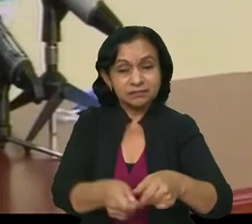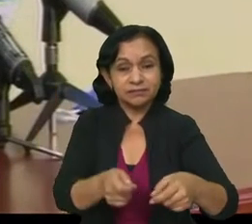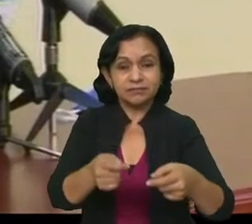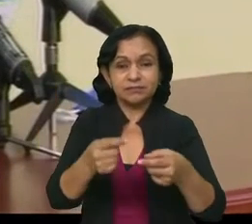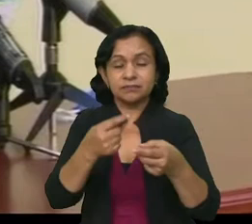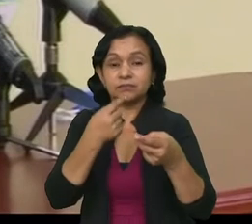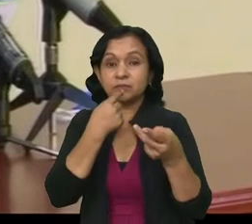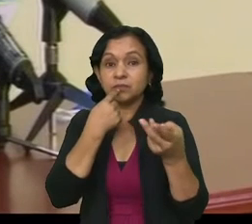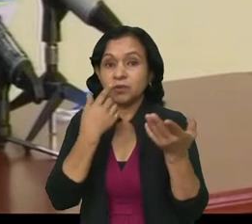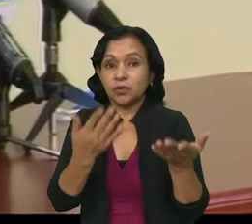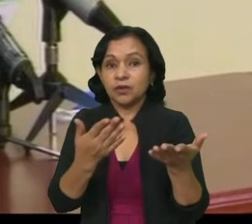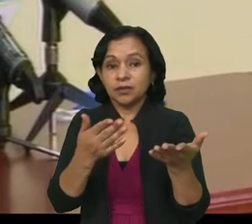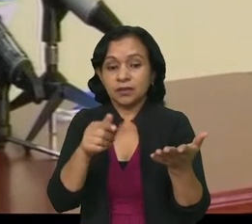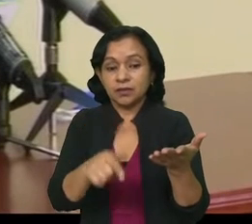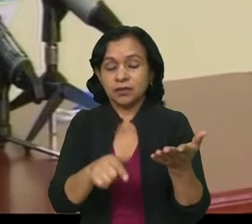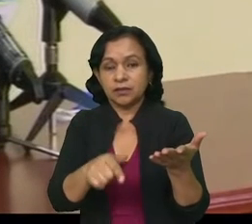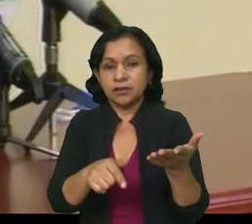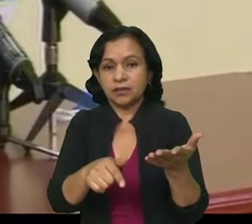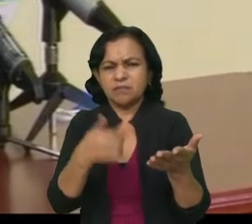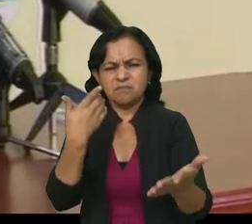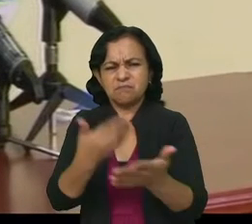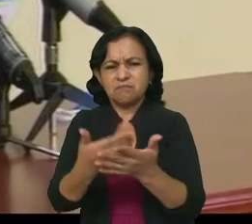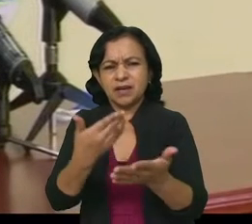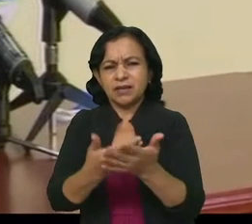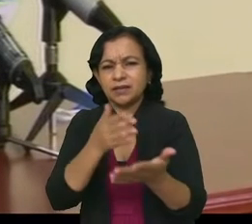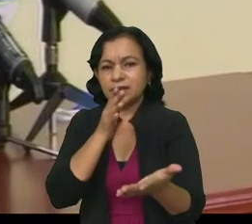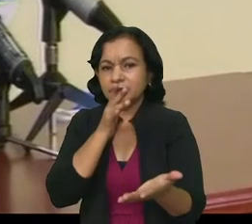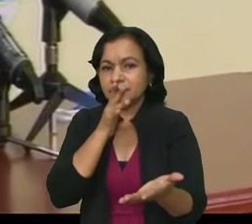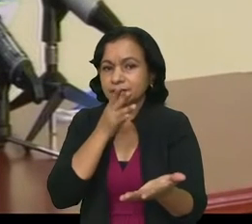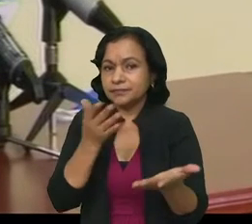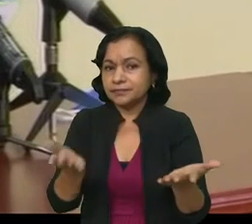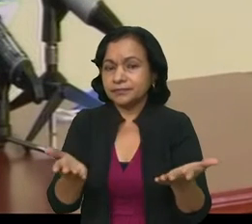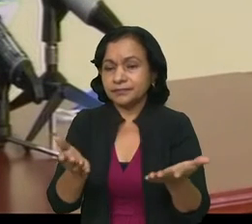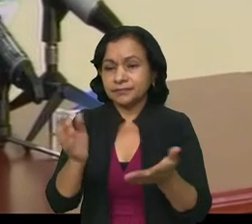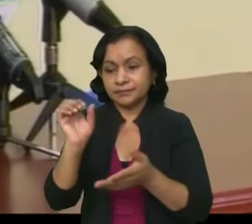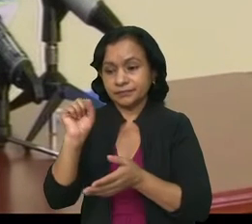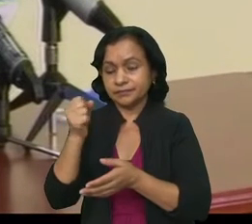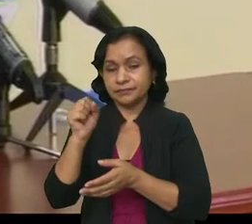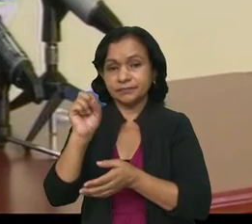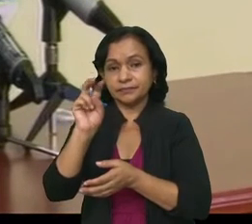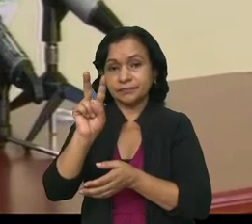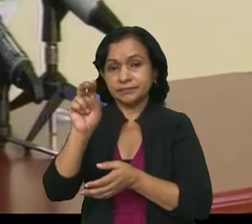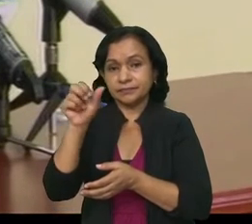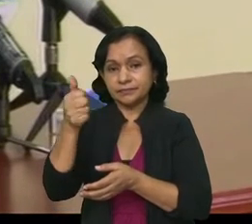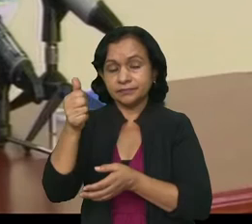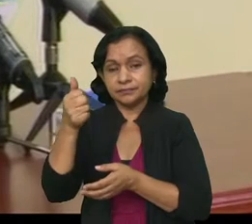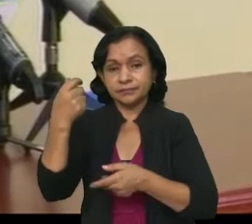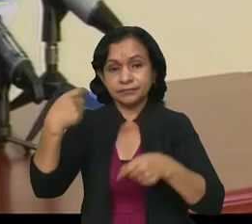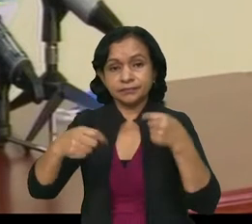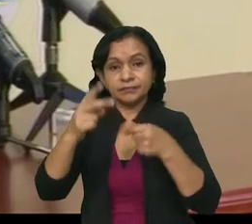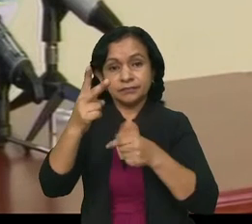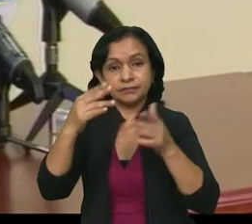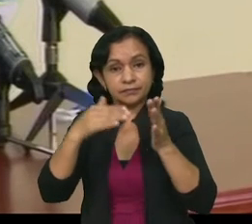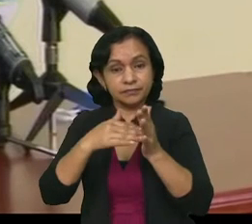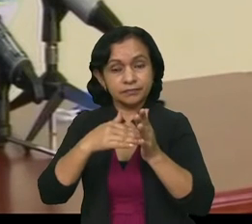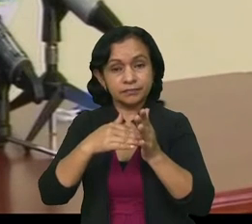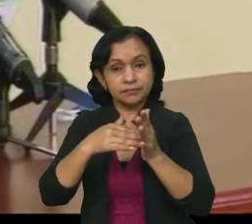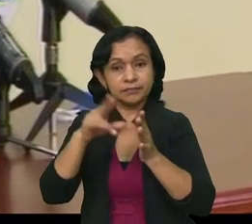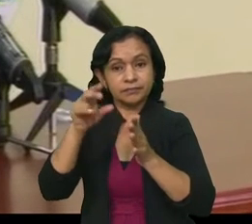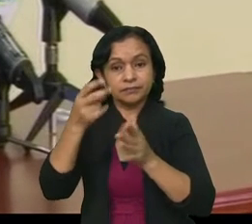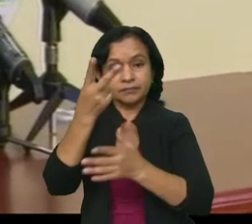porque supuestamente era muy malcriada. El día sábado 26 de septiembre del año 2020,